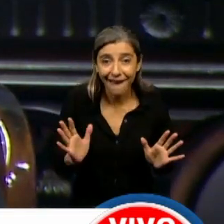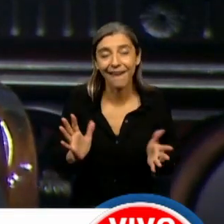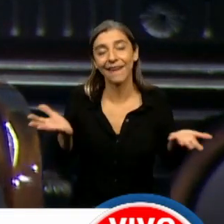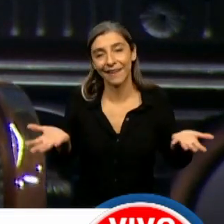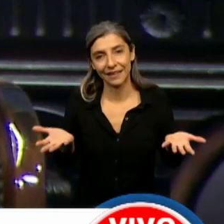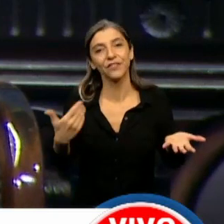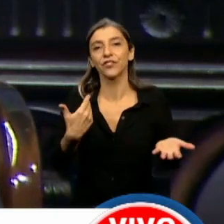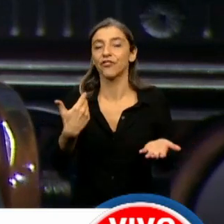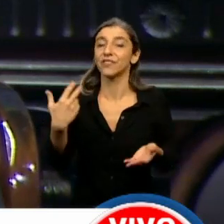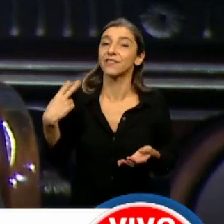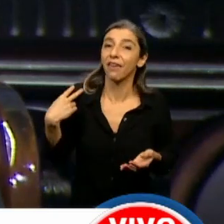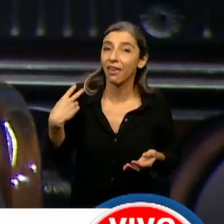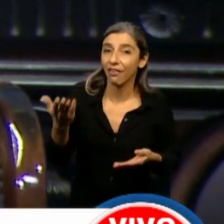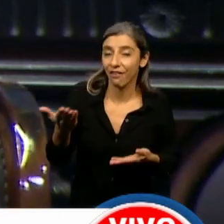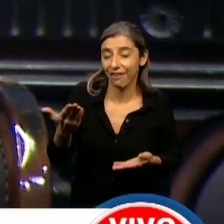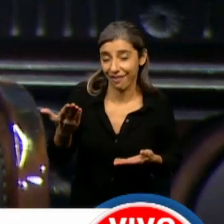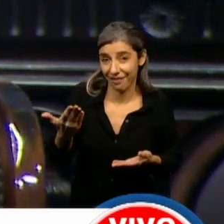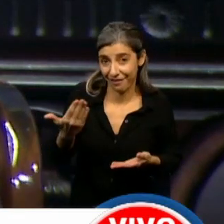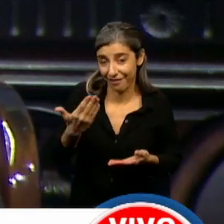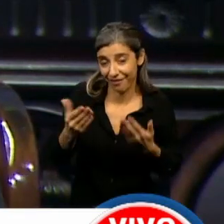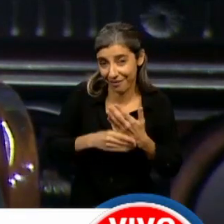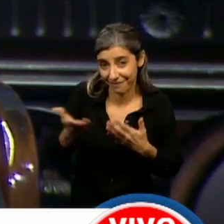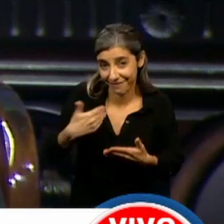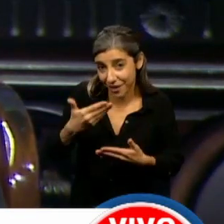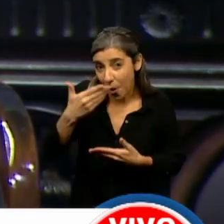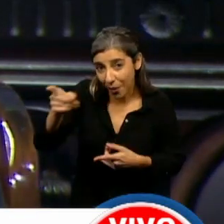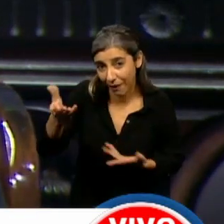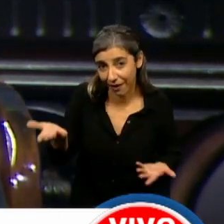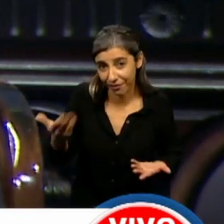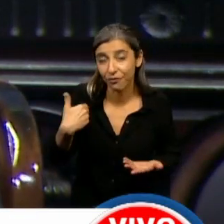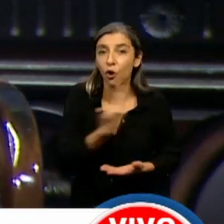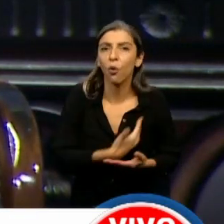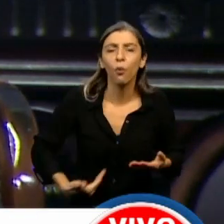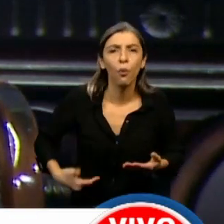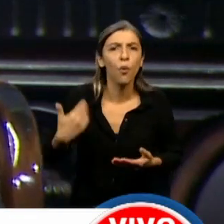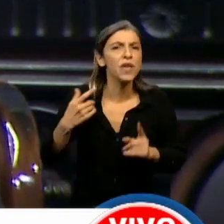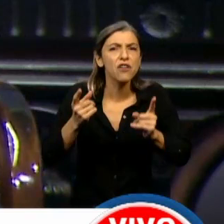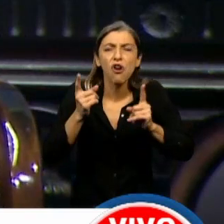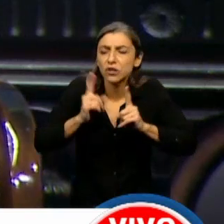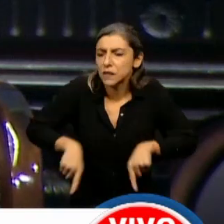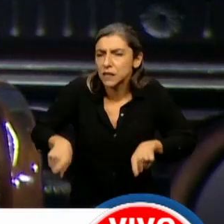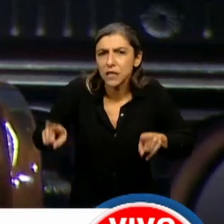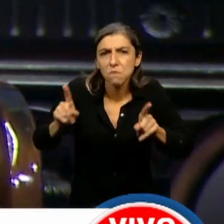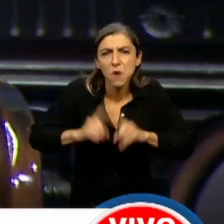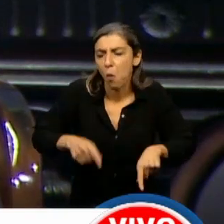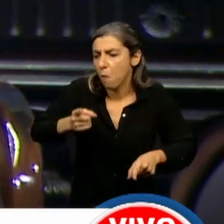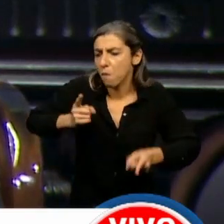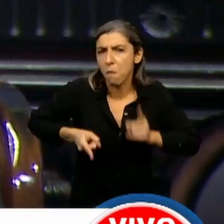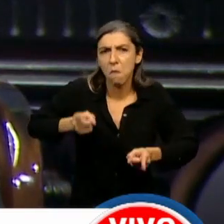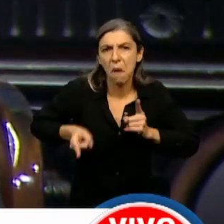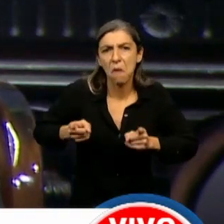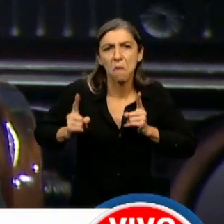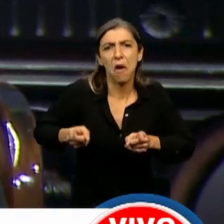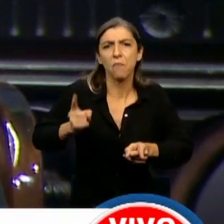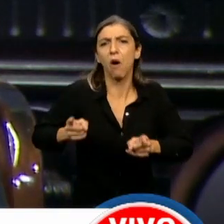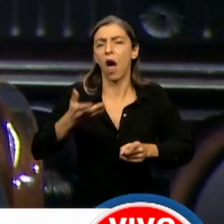le estoy hablando. El gobierno incurre en relativismo cínico y en cinismo